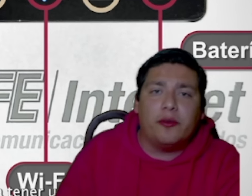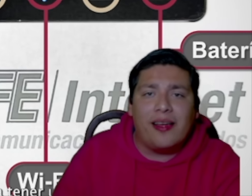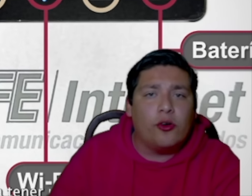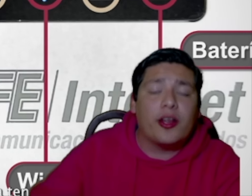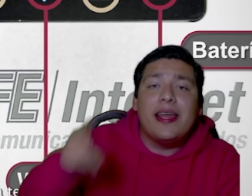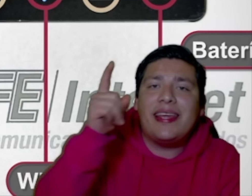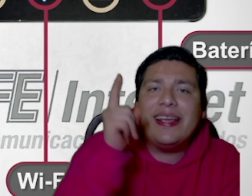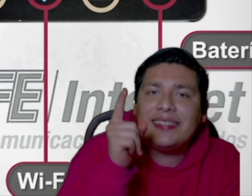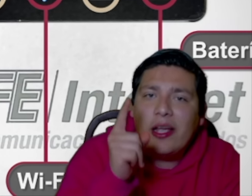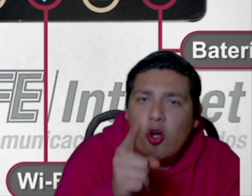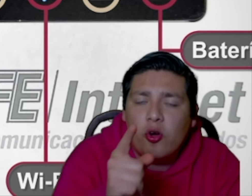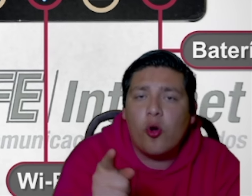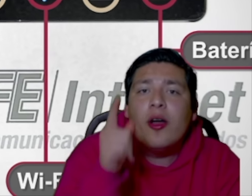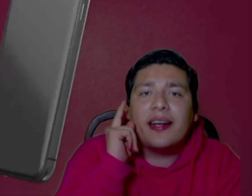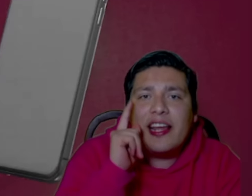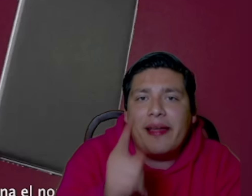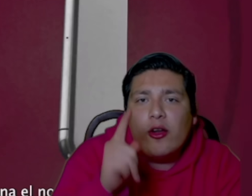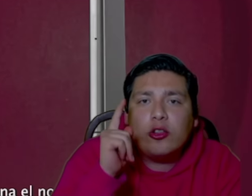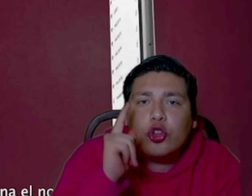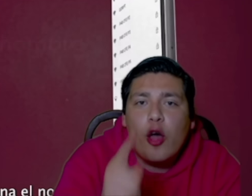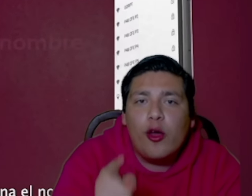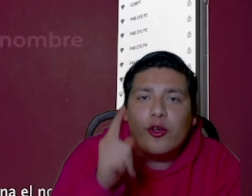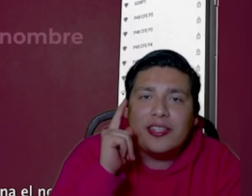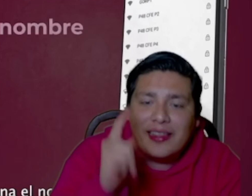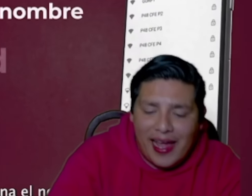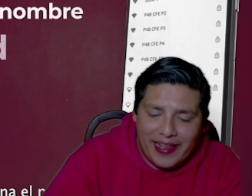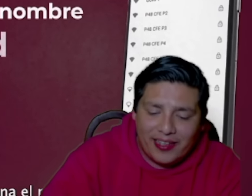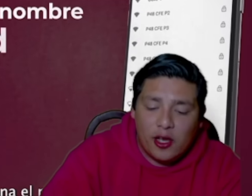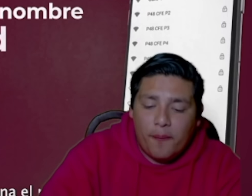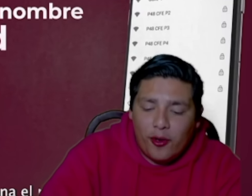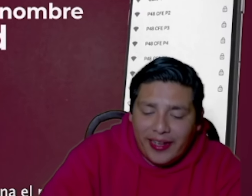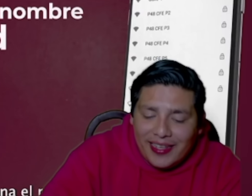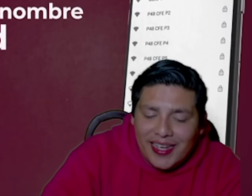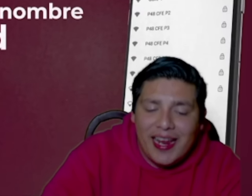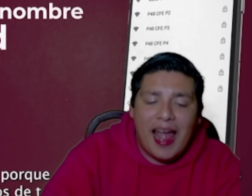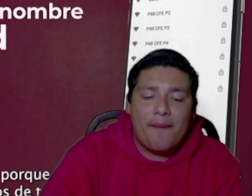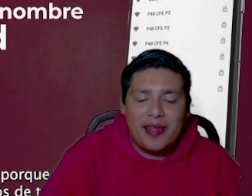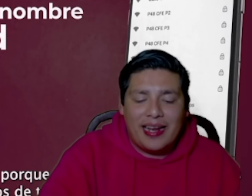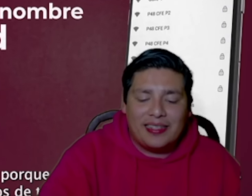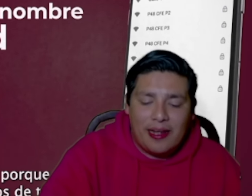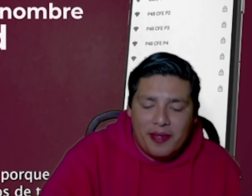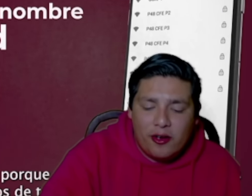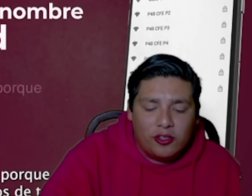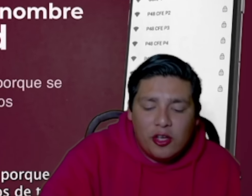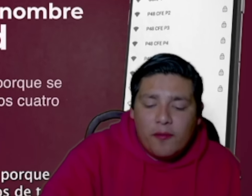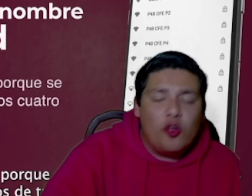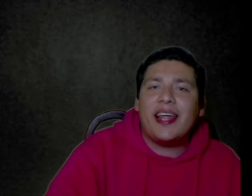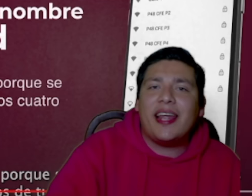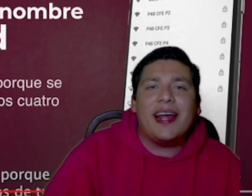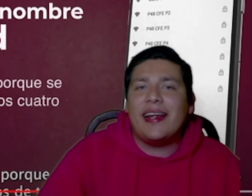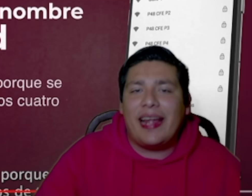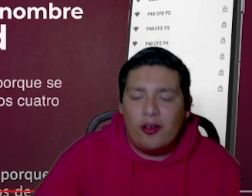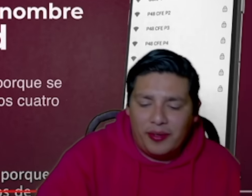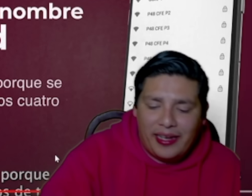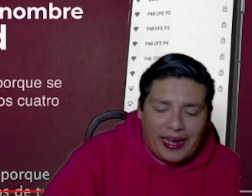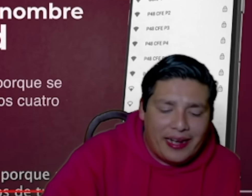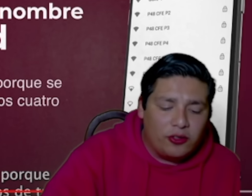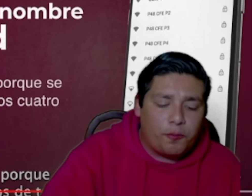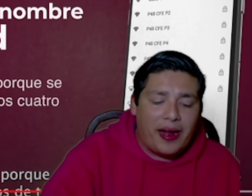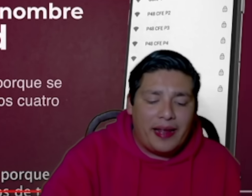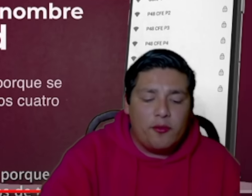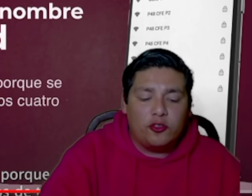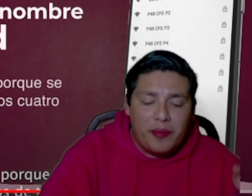presidente López Obrador. Y es que, ojo, reveló todos los detalles, porque sí, amigas y amigos, no quieren que